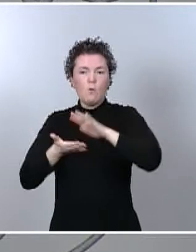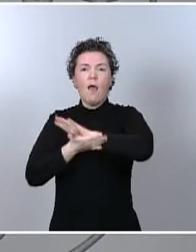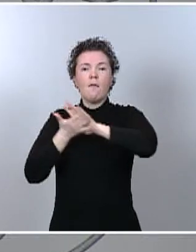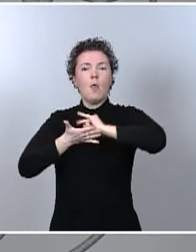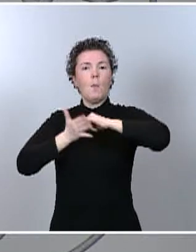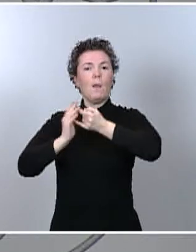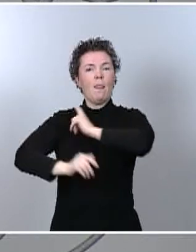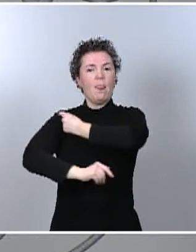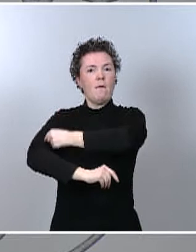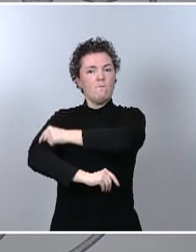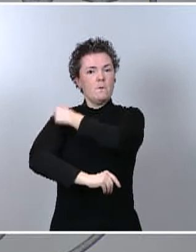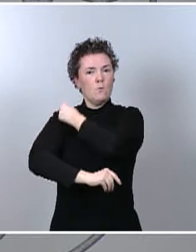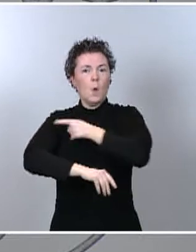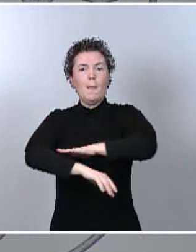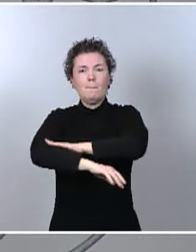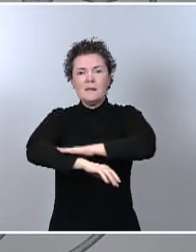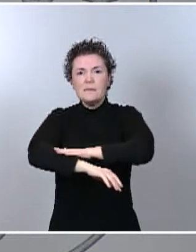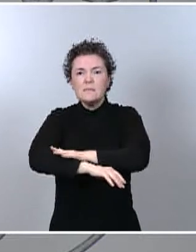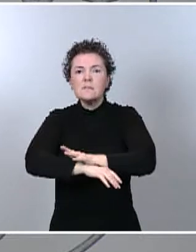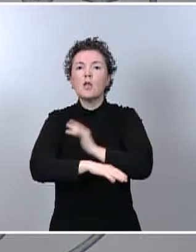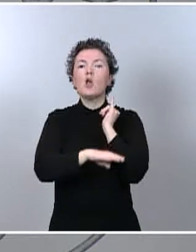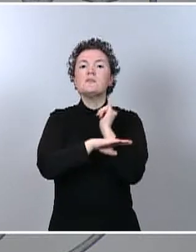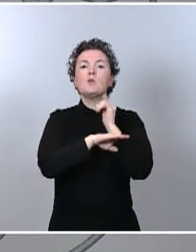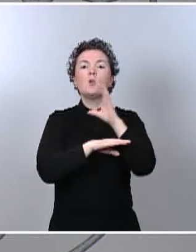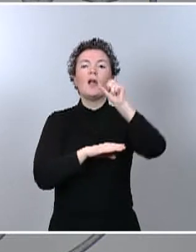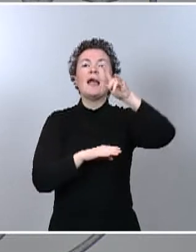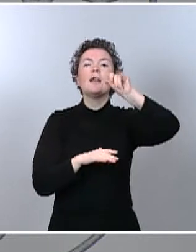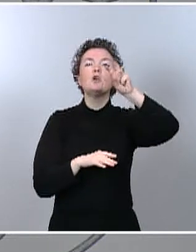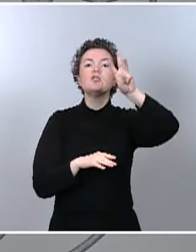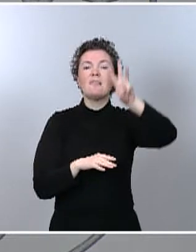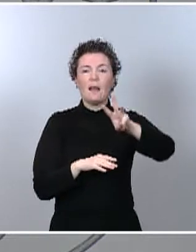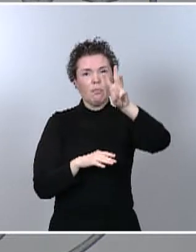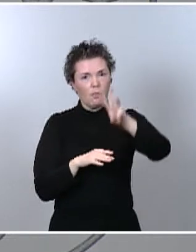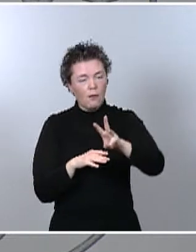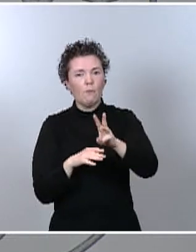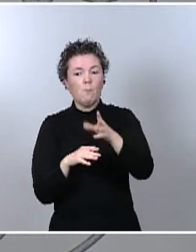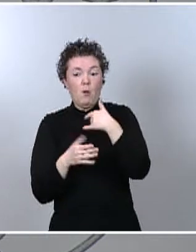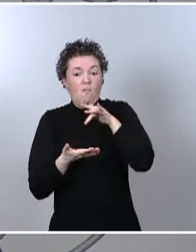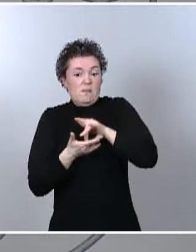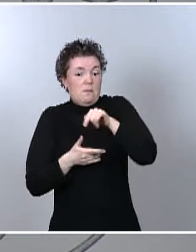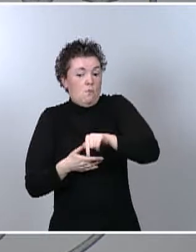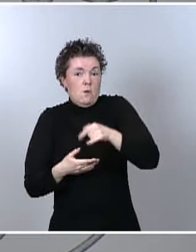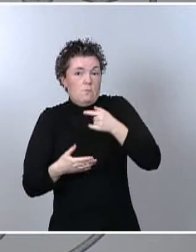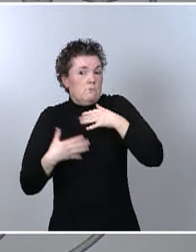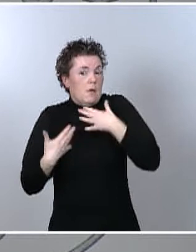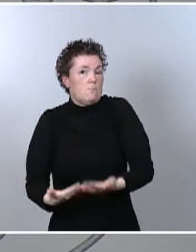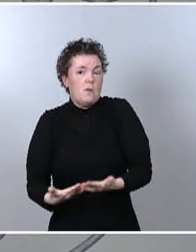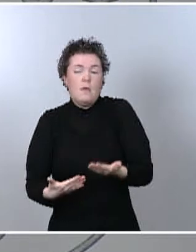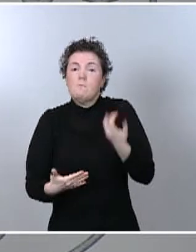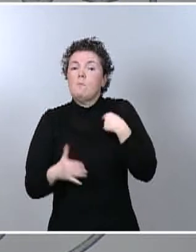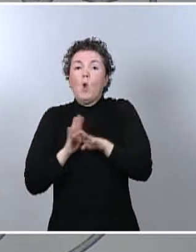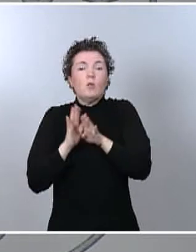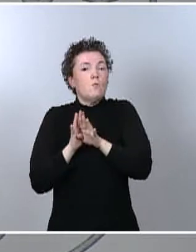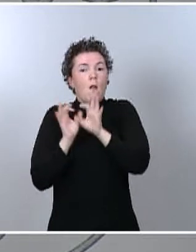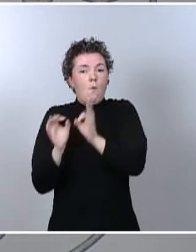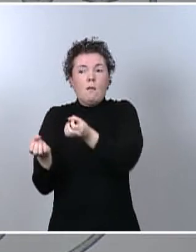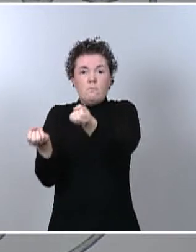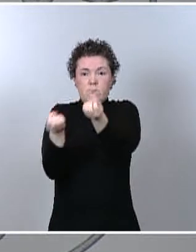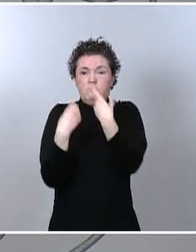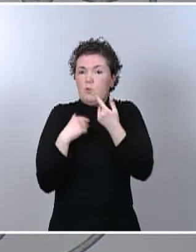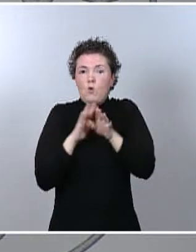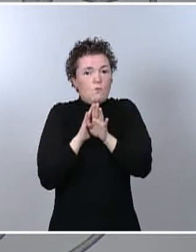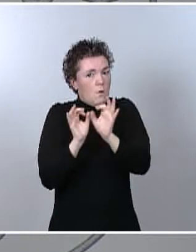evidencia en sentido contrario que pudiera alterar estos planes, pues naturalmente tendría que ser una instancia técnica, los expertos